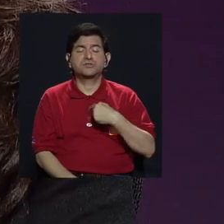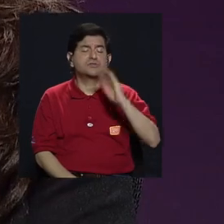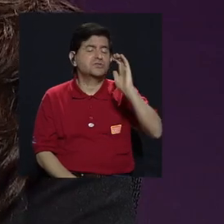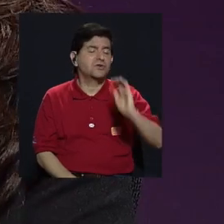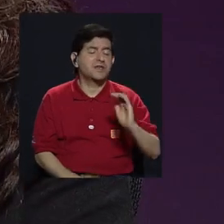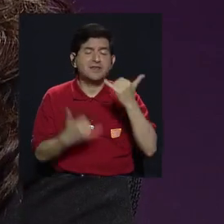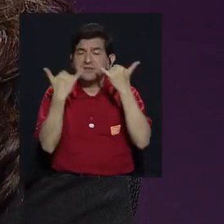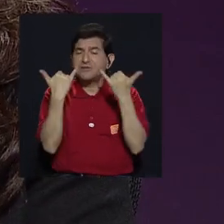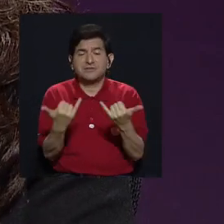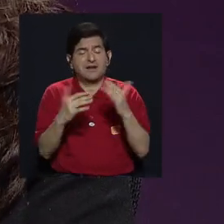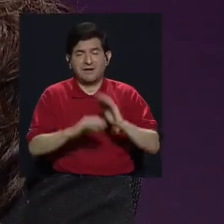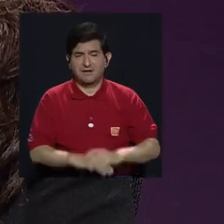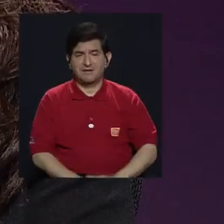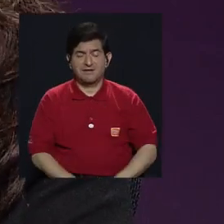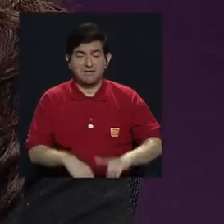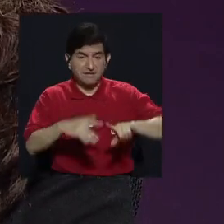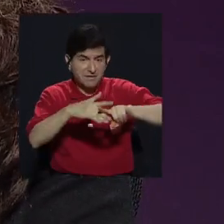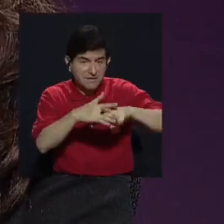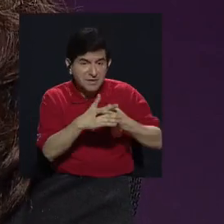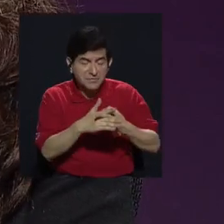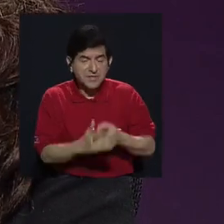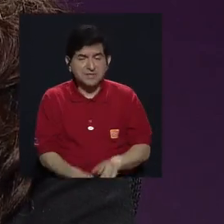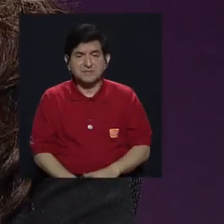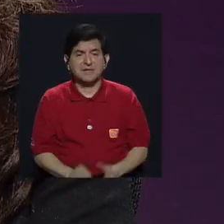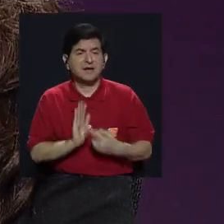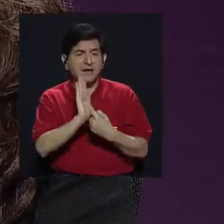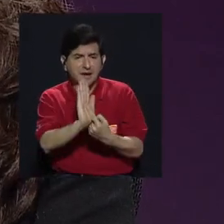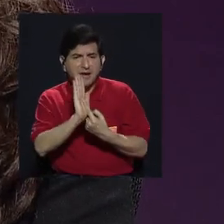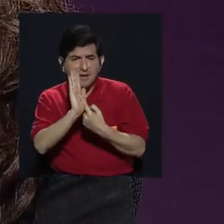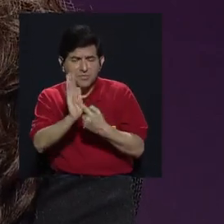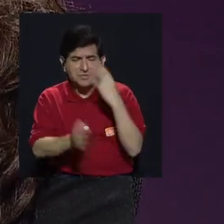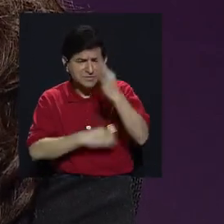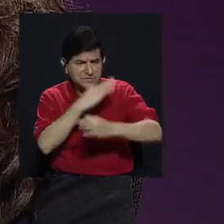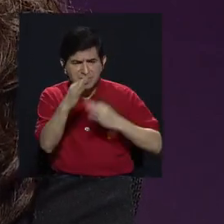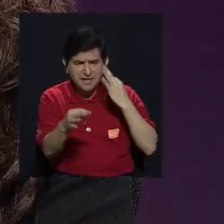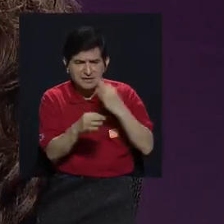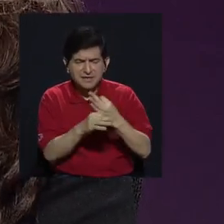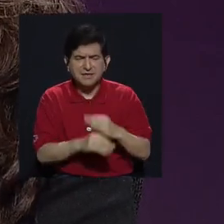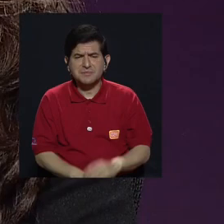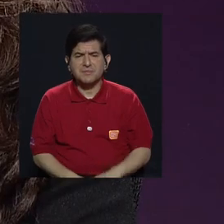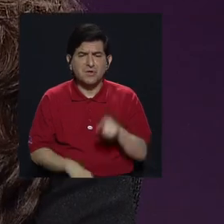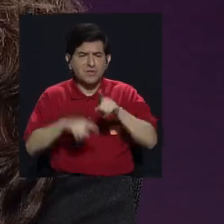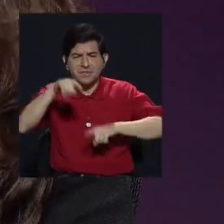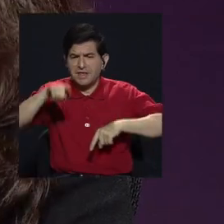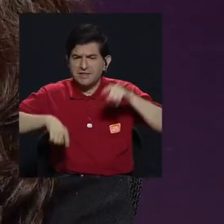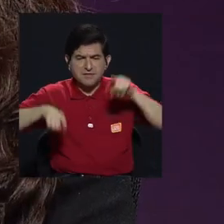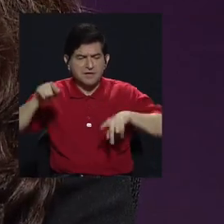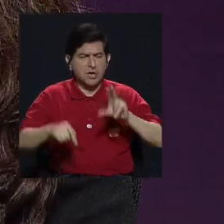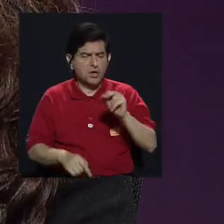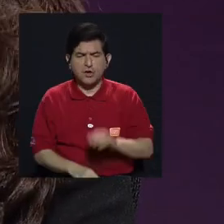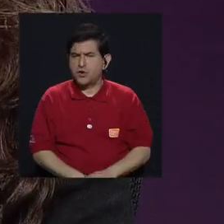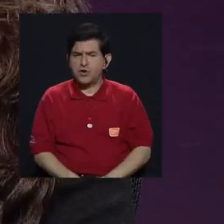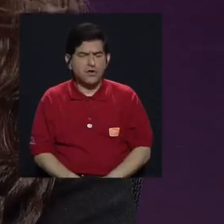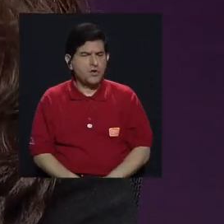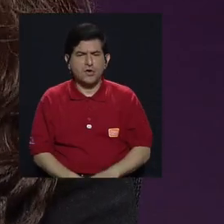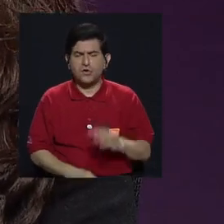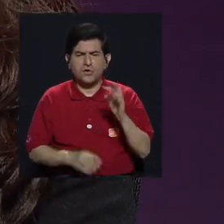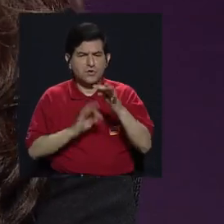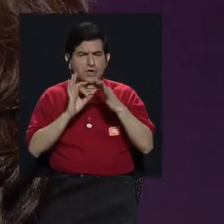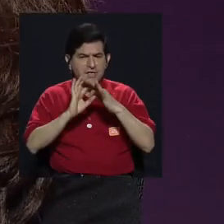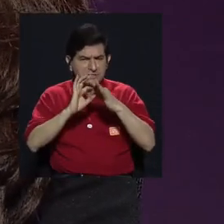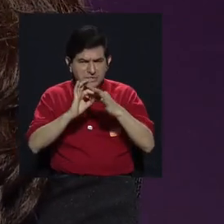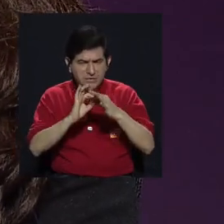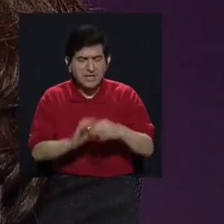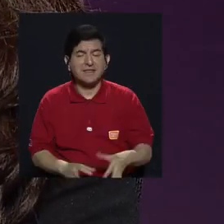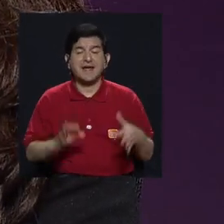desde pequeño era así, y empiezan a manifestar ese tipo de diversidad, no sexual, sino relacional. Ve